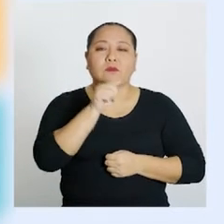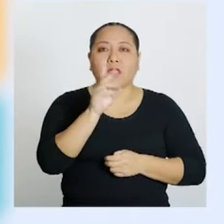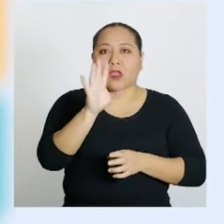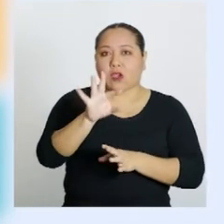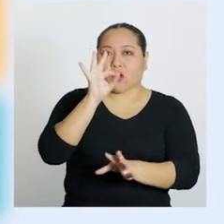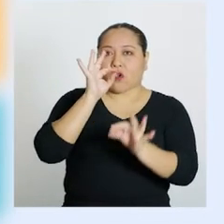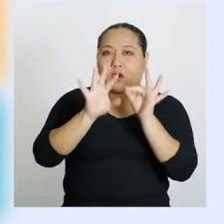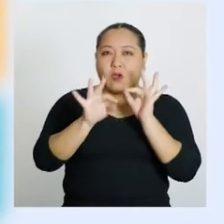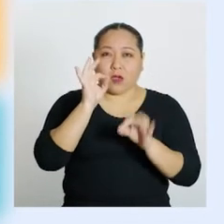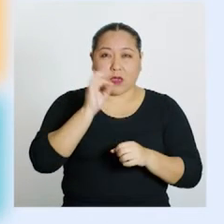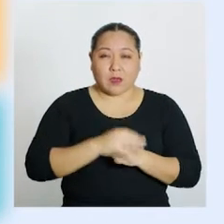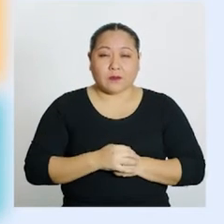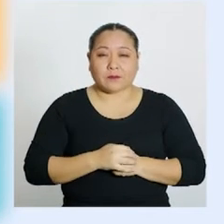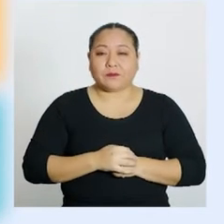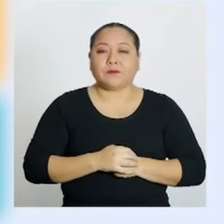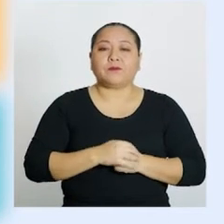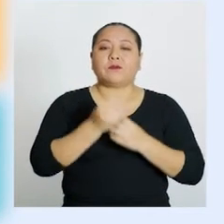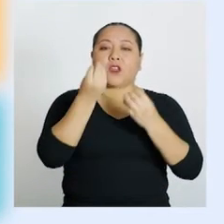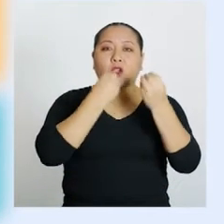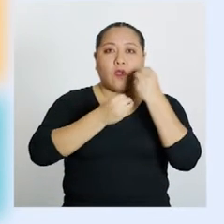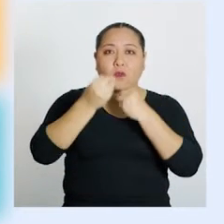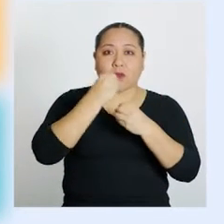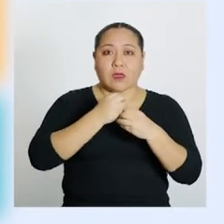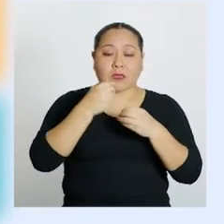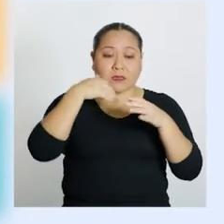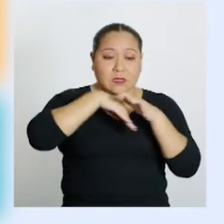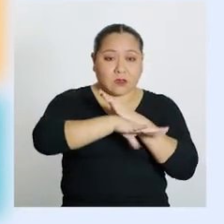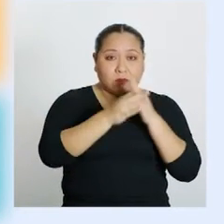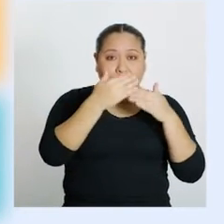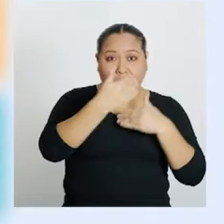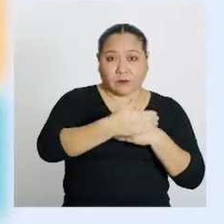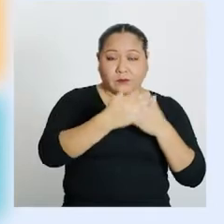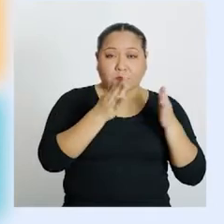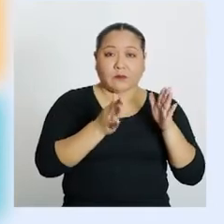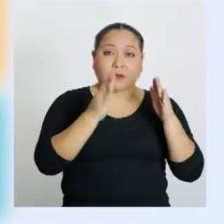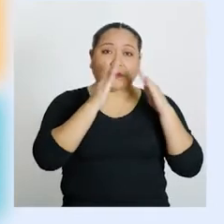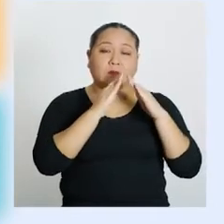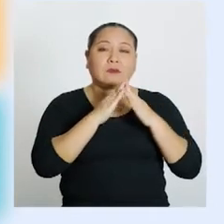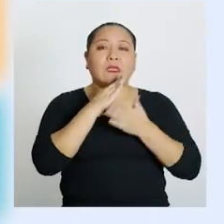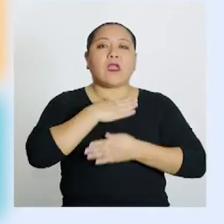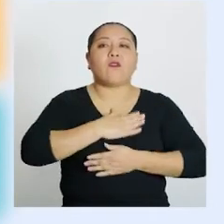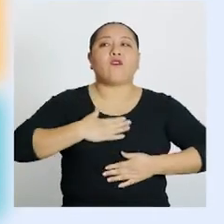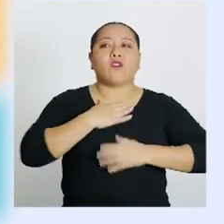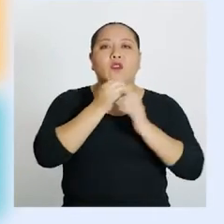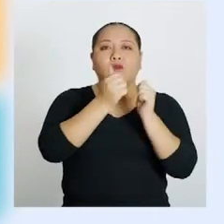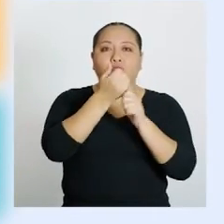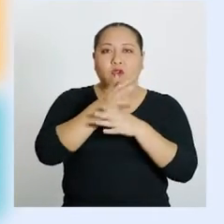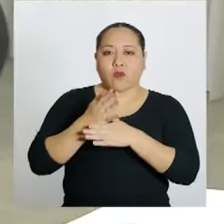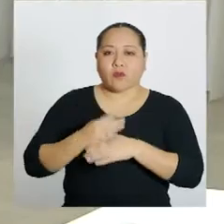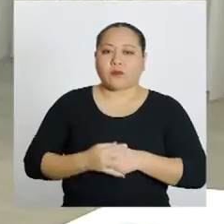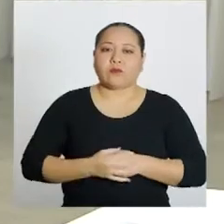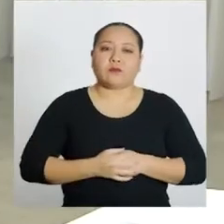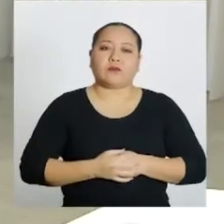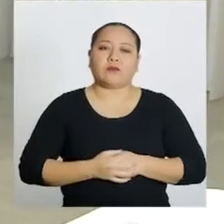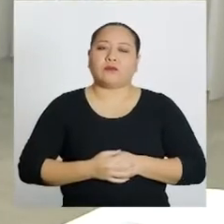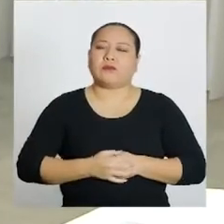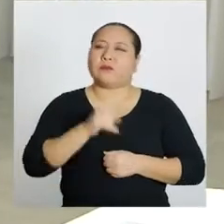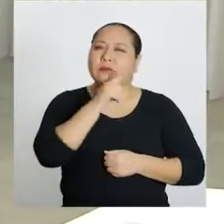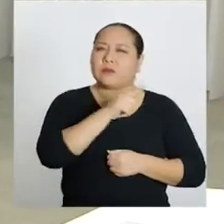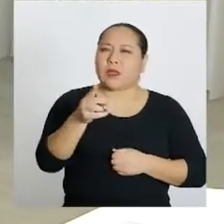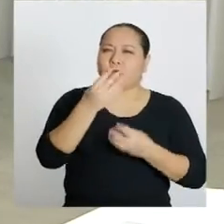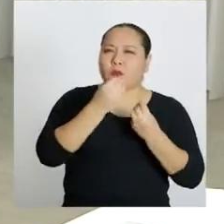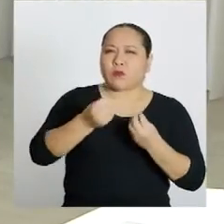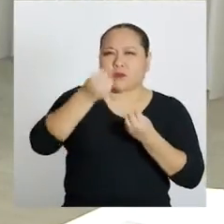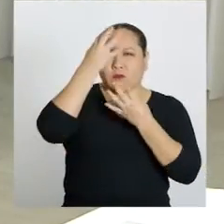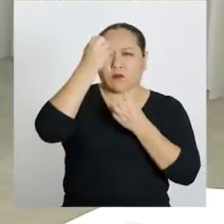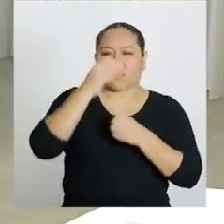Prefiere preparaciones de alimentos caseros y disfrútalas en compañía. Todavía hay